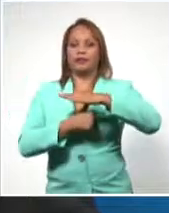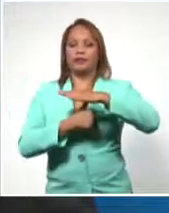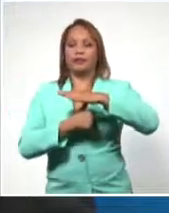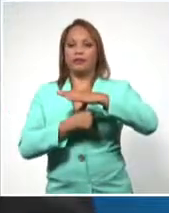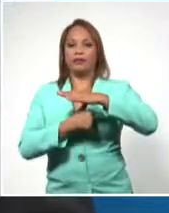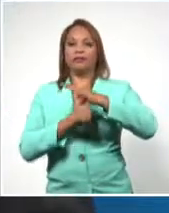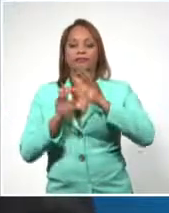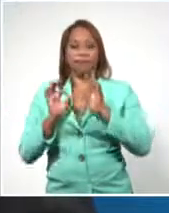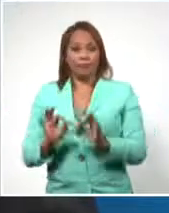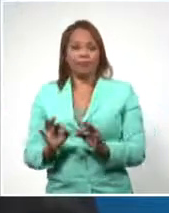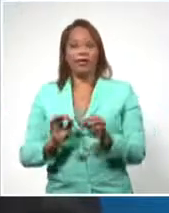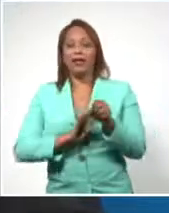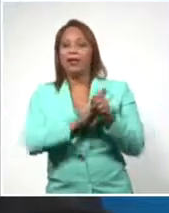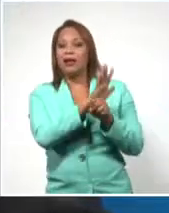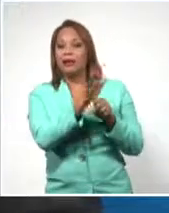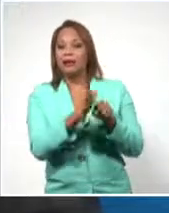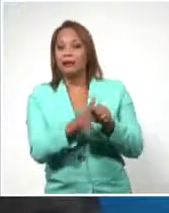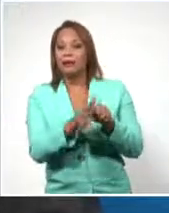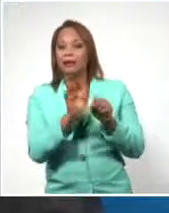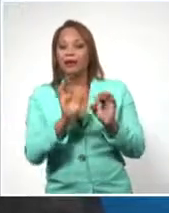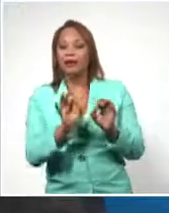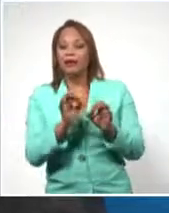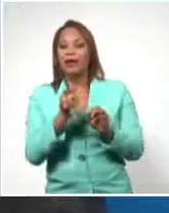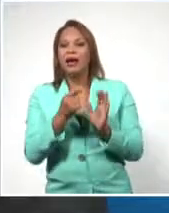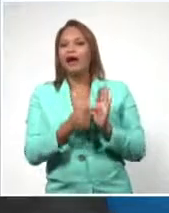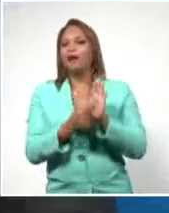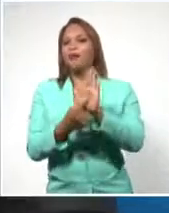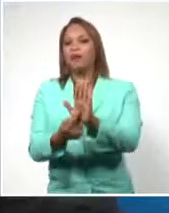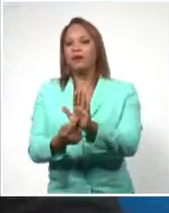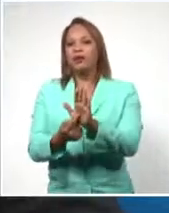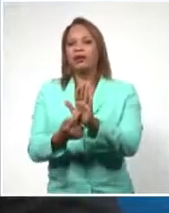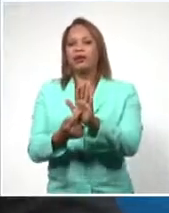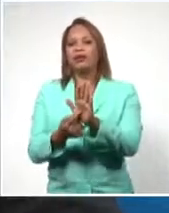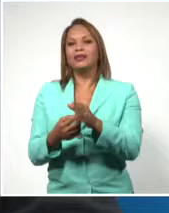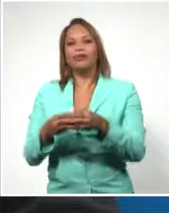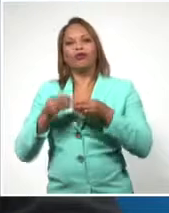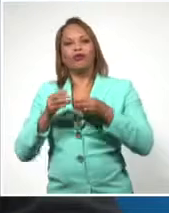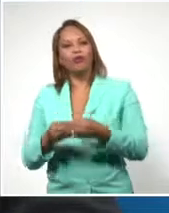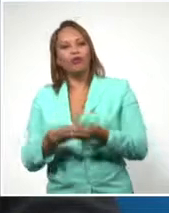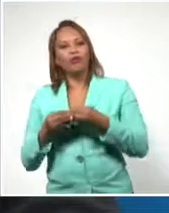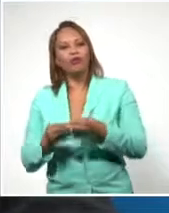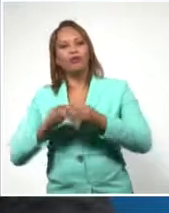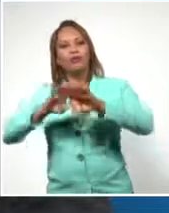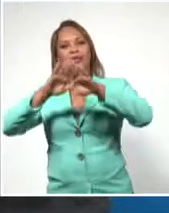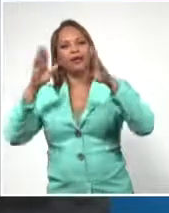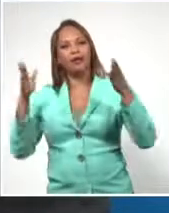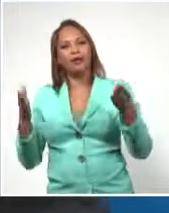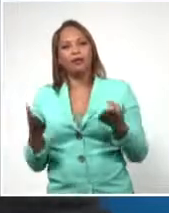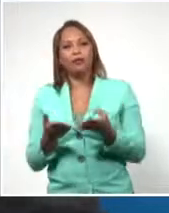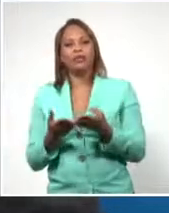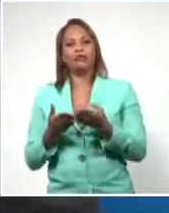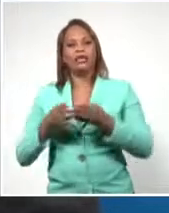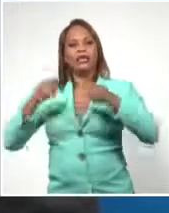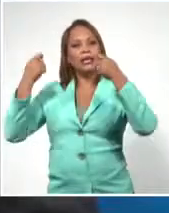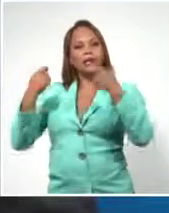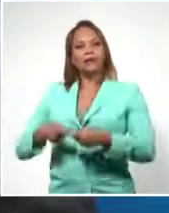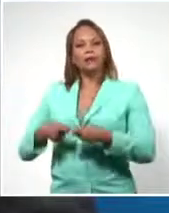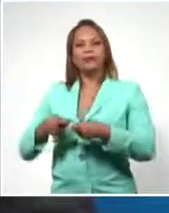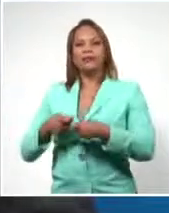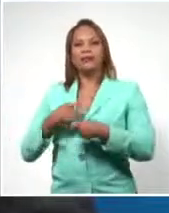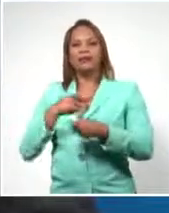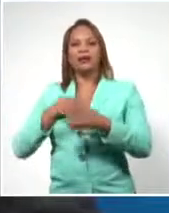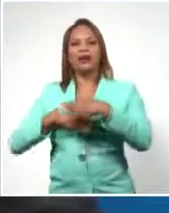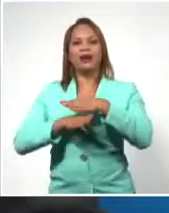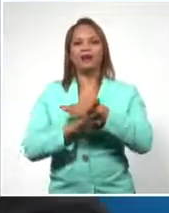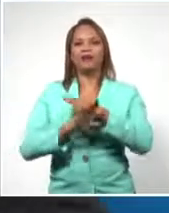pandemia de la COVID-19 ha mostrado la fragilidad de un mundo donde no se garantiza el